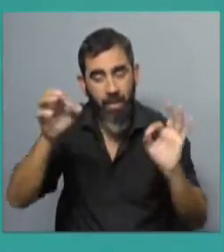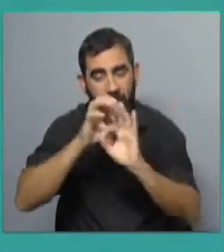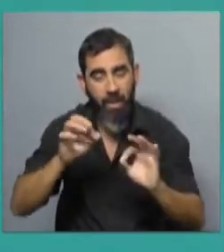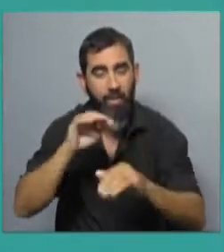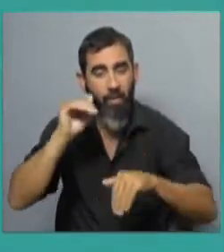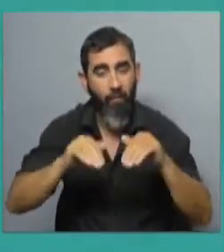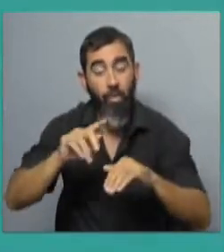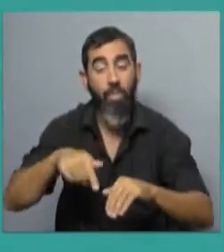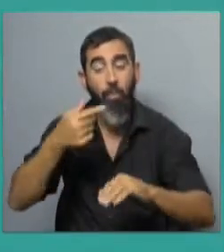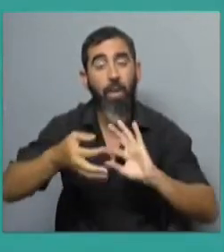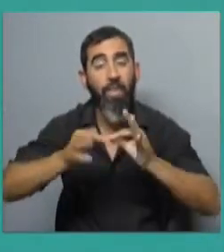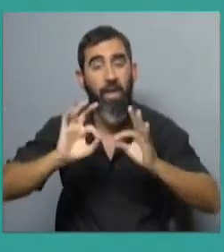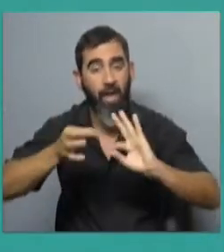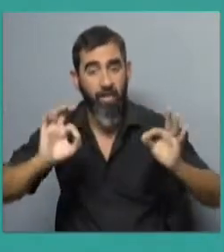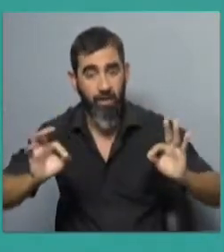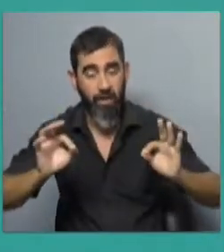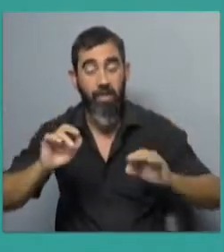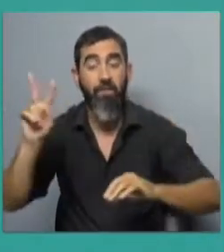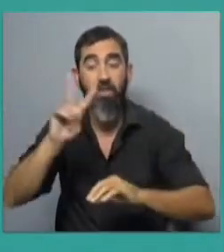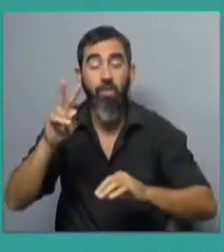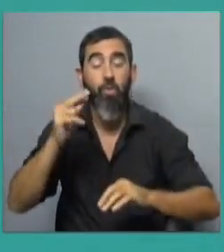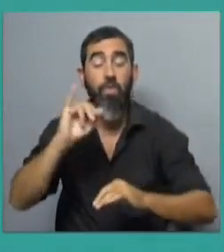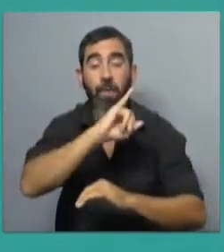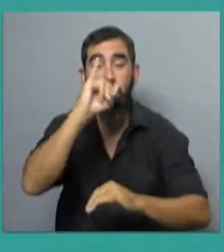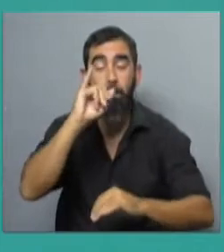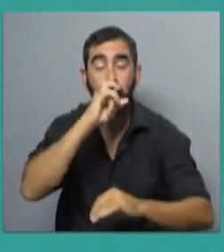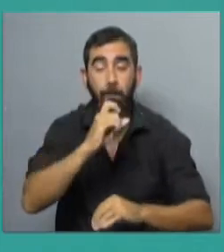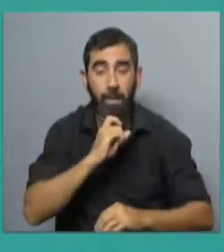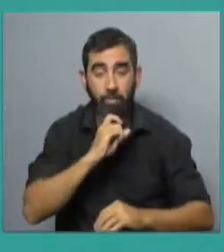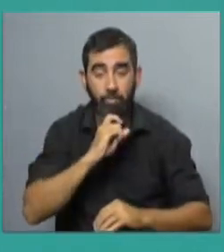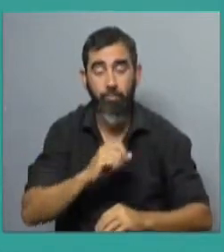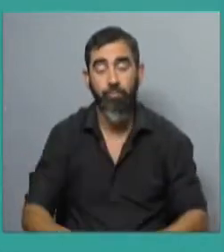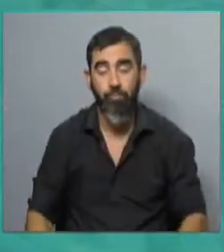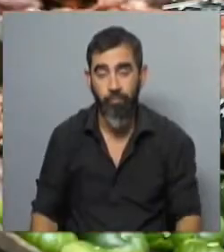referéndum después de la cadena nacional que va a dar el 22 de marzo la comisión que respalda el sí.